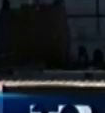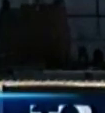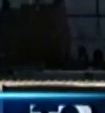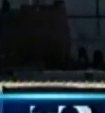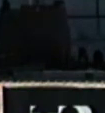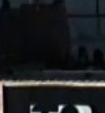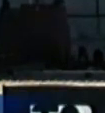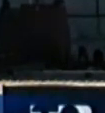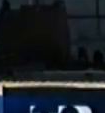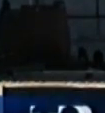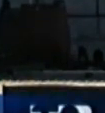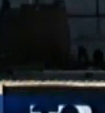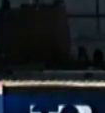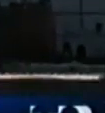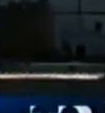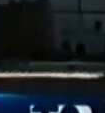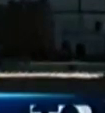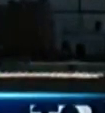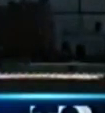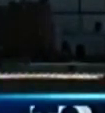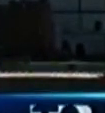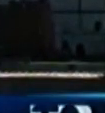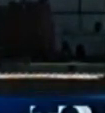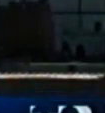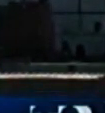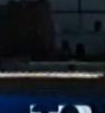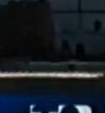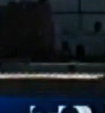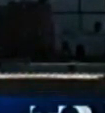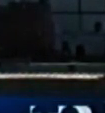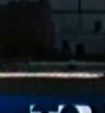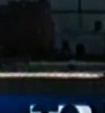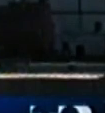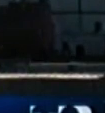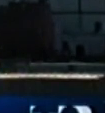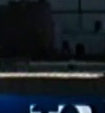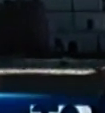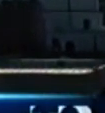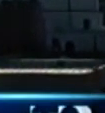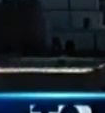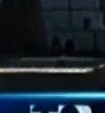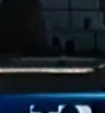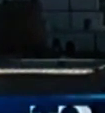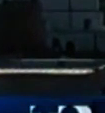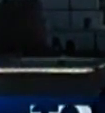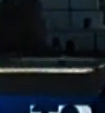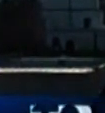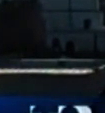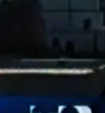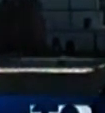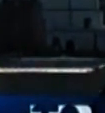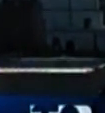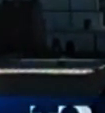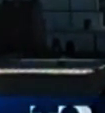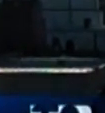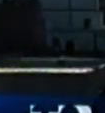del EQ 911. Es el tercer volcán más alto del Ecuador, detrás del Cotopaxi, y la cumbre más